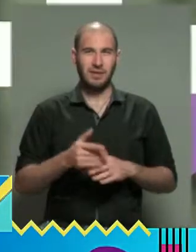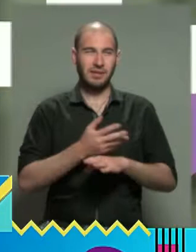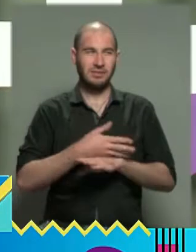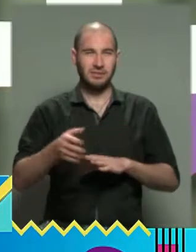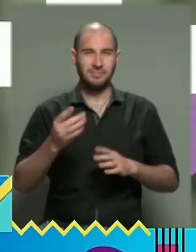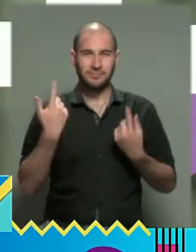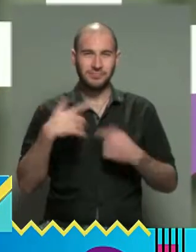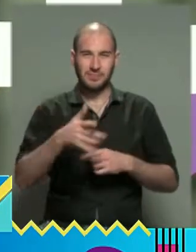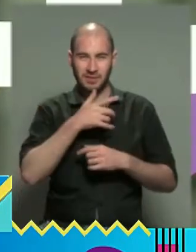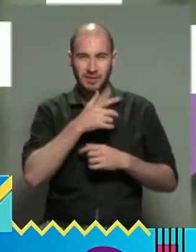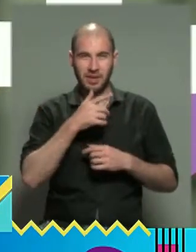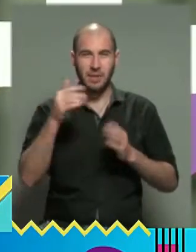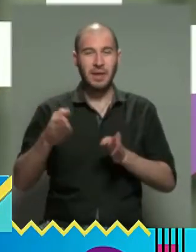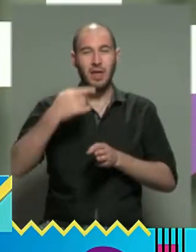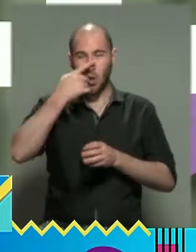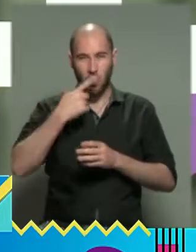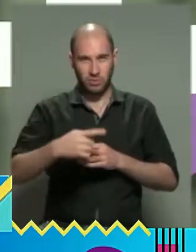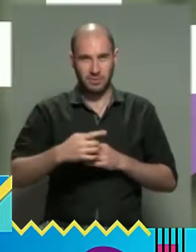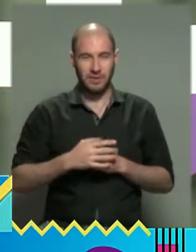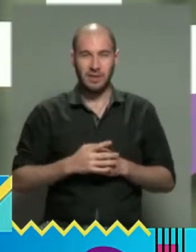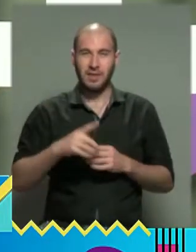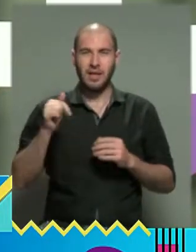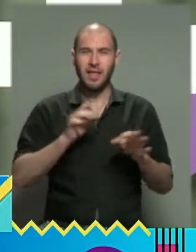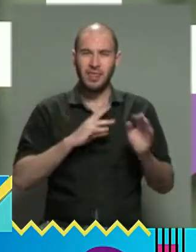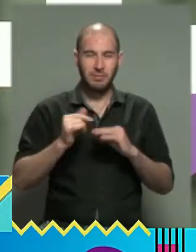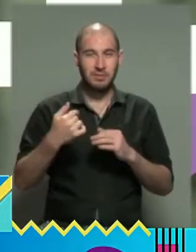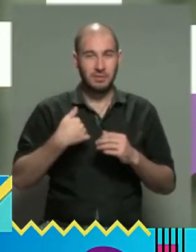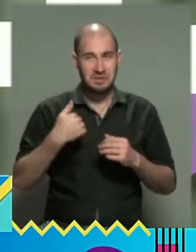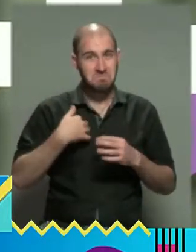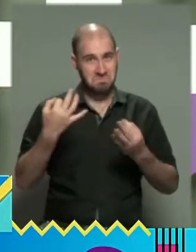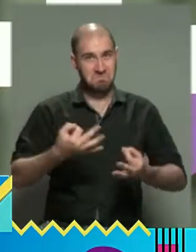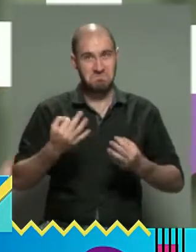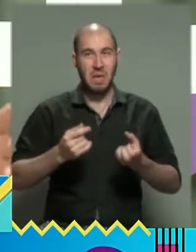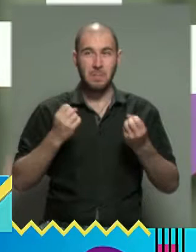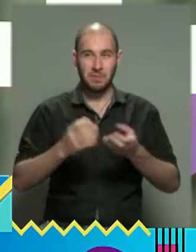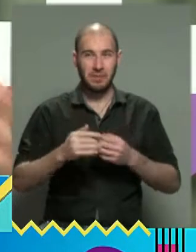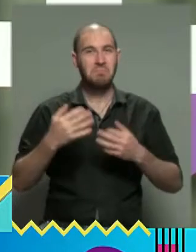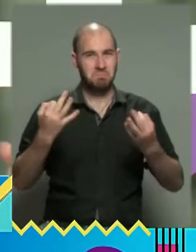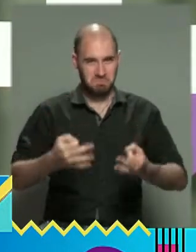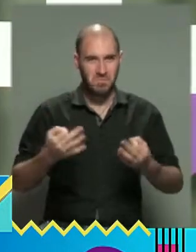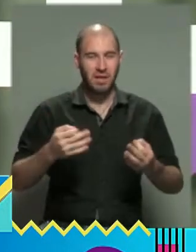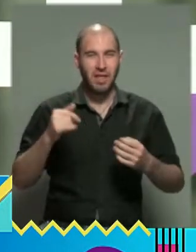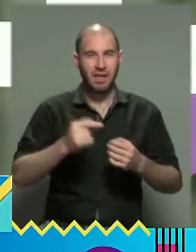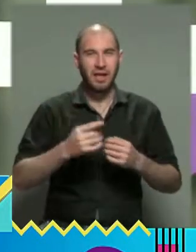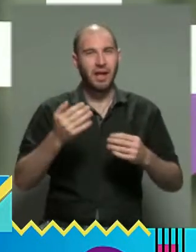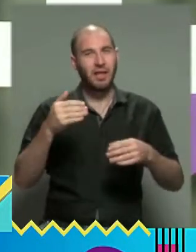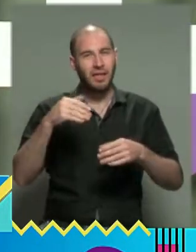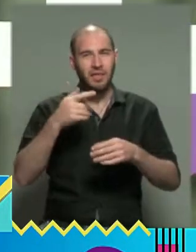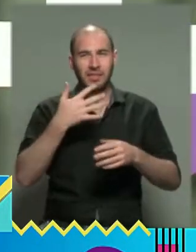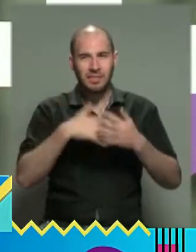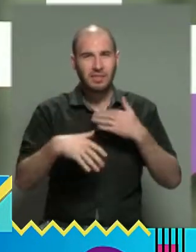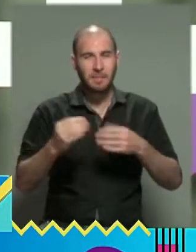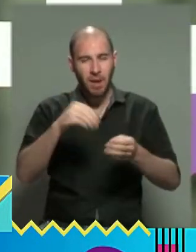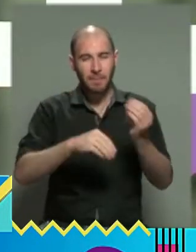Continuamos en Distintos Parecidos, llegamos al último bloque de un debate que yo la estoy pasando muy bien, porque está bueno meterse, interiorizarse en estas